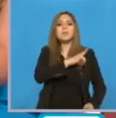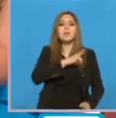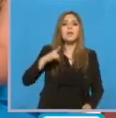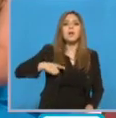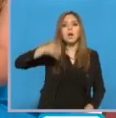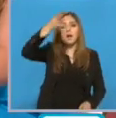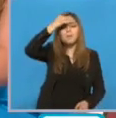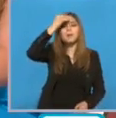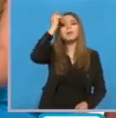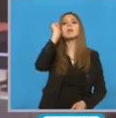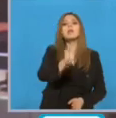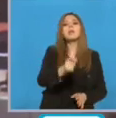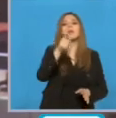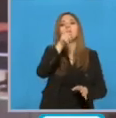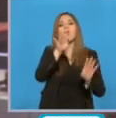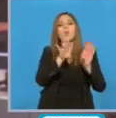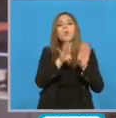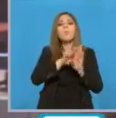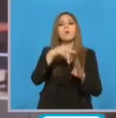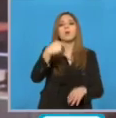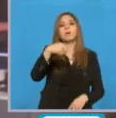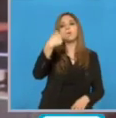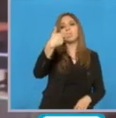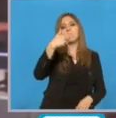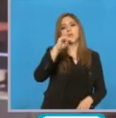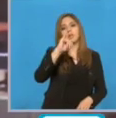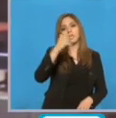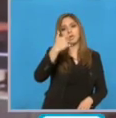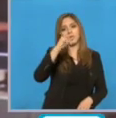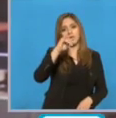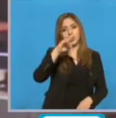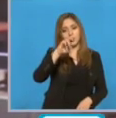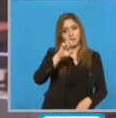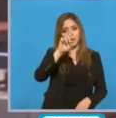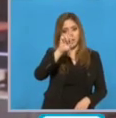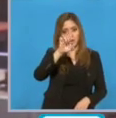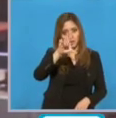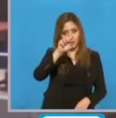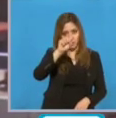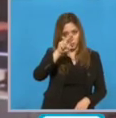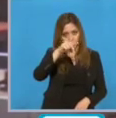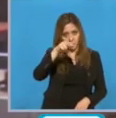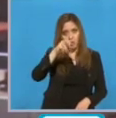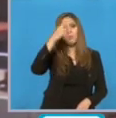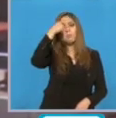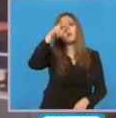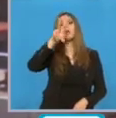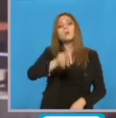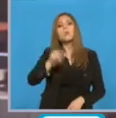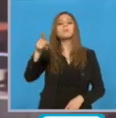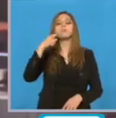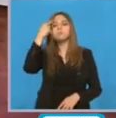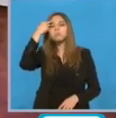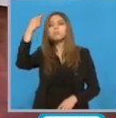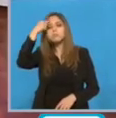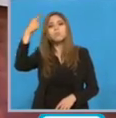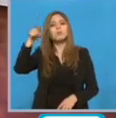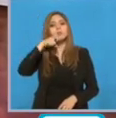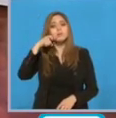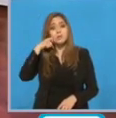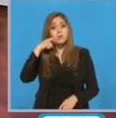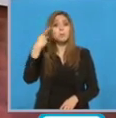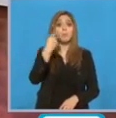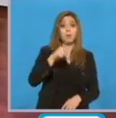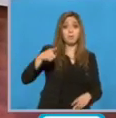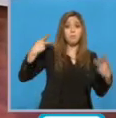llama higiene del sueño, la persona puede dejar de tener estos episodios. Sin embargo, ¿sabes qué sucede? La gente que comete ya este tipo de